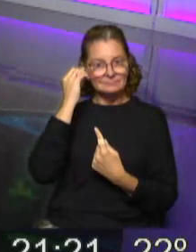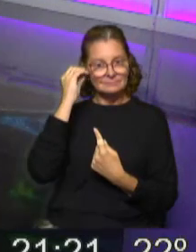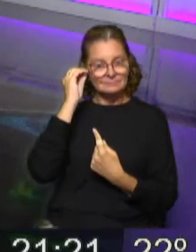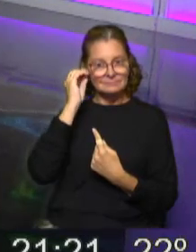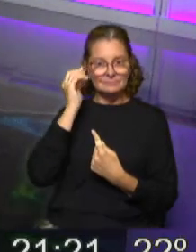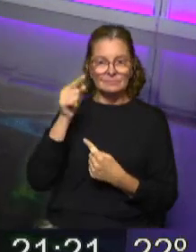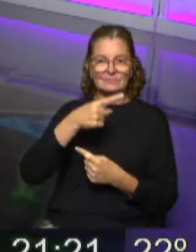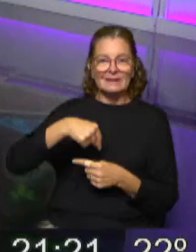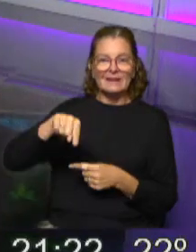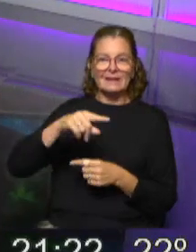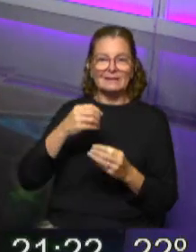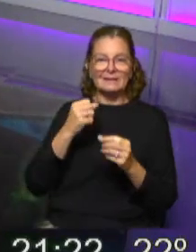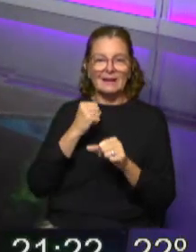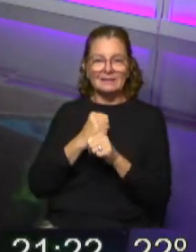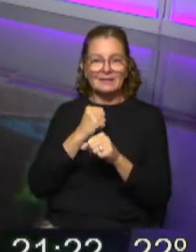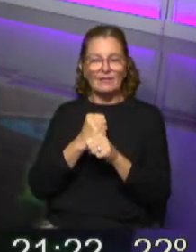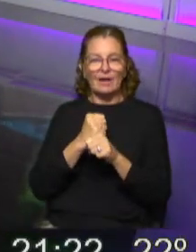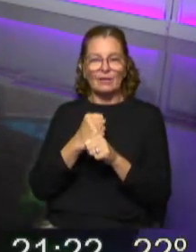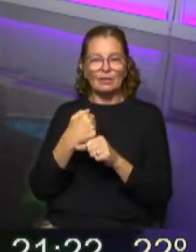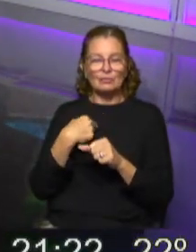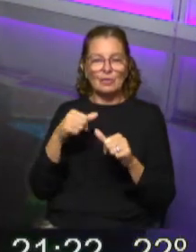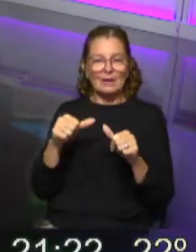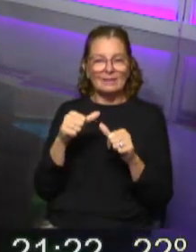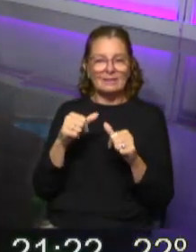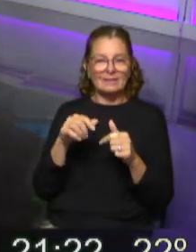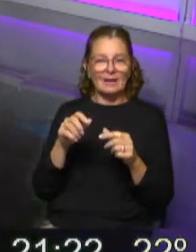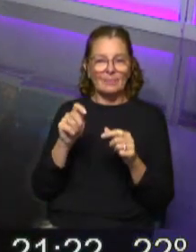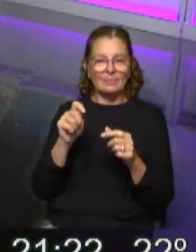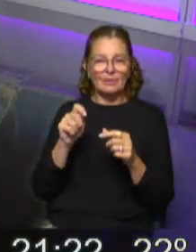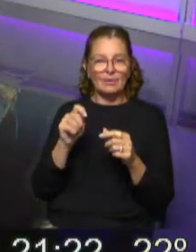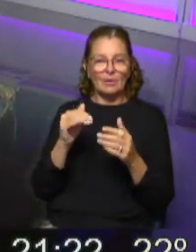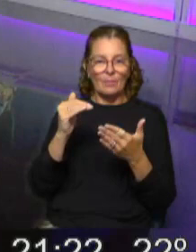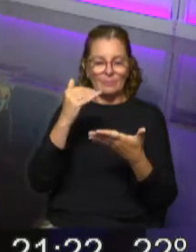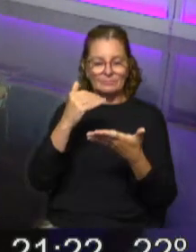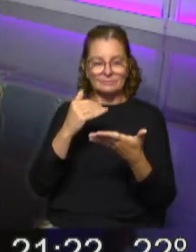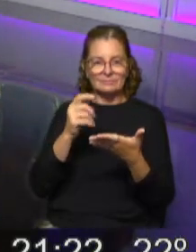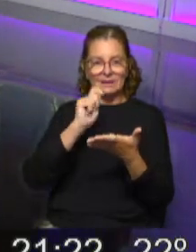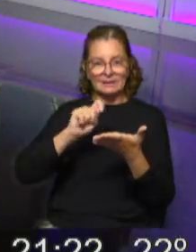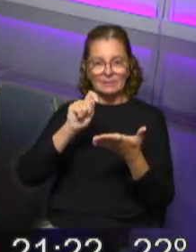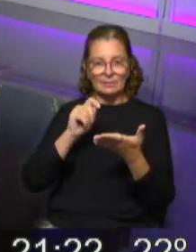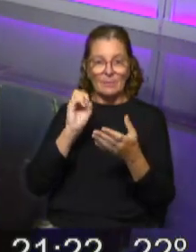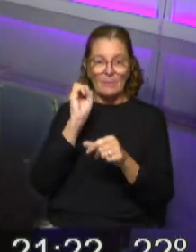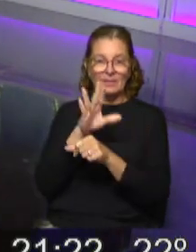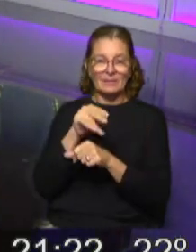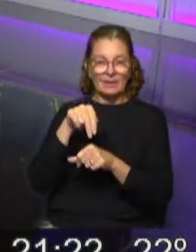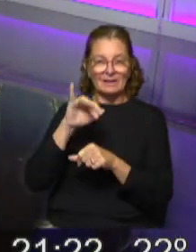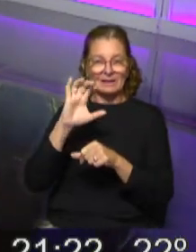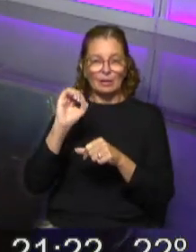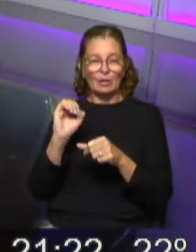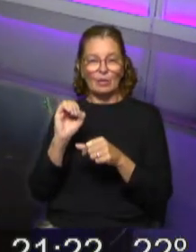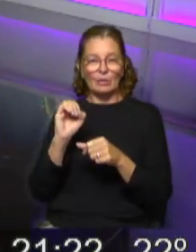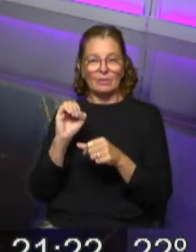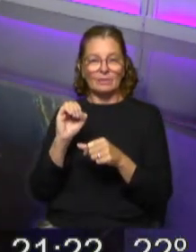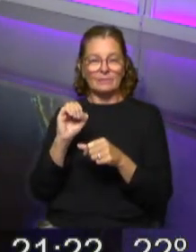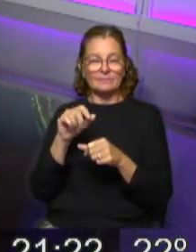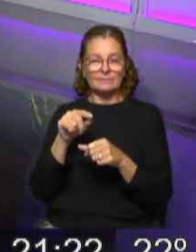trabajo muy aceitada. Yo hacía el guión como un guión técnico. Eso se lo pasaba a Nico. Nico hacía layouts,